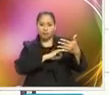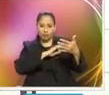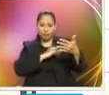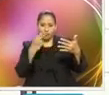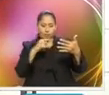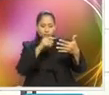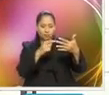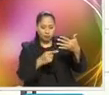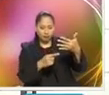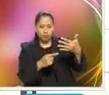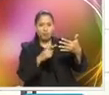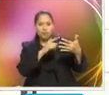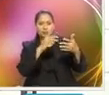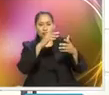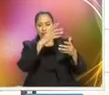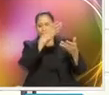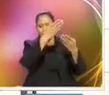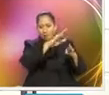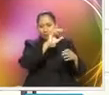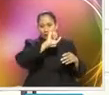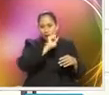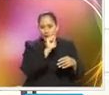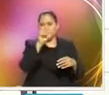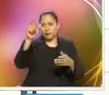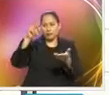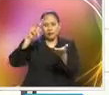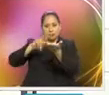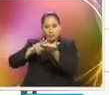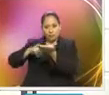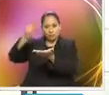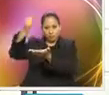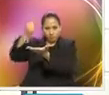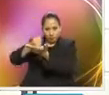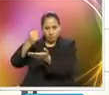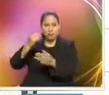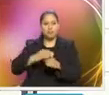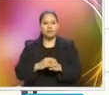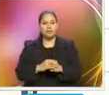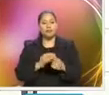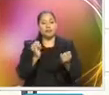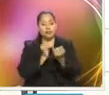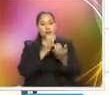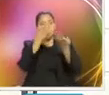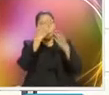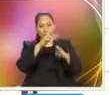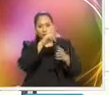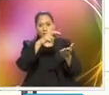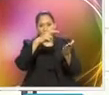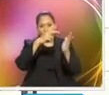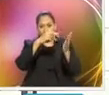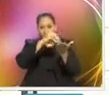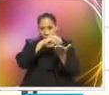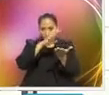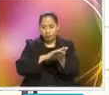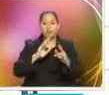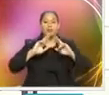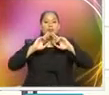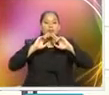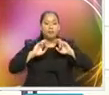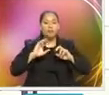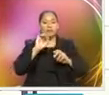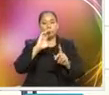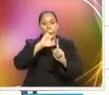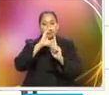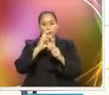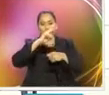que están registrados ante la Comisión Nacional Bancaria y de Valores. Las instituciones crediticias tienen que estar también registradas ante Hacienda y la